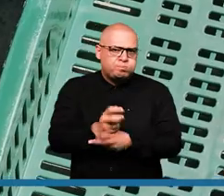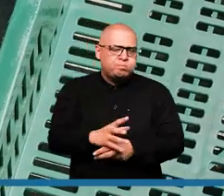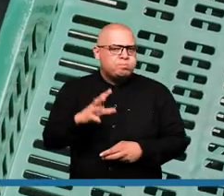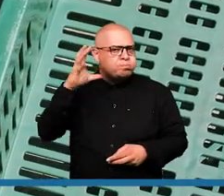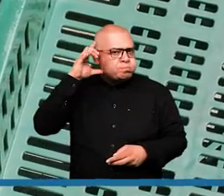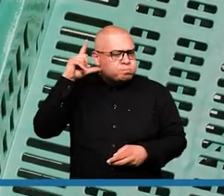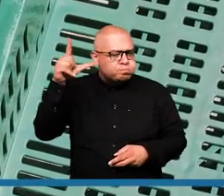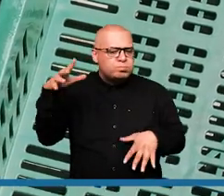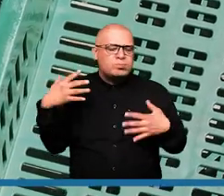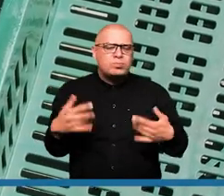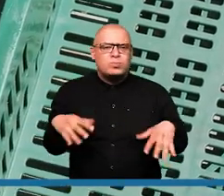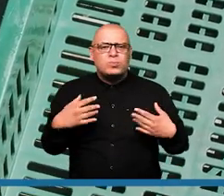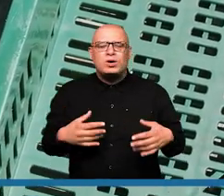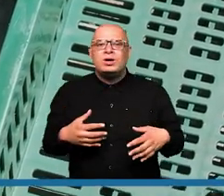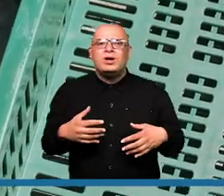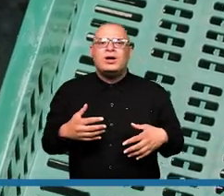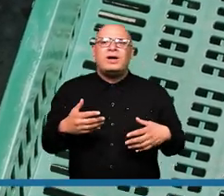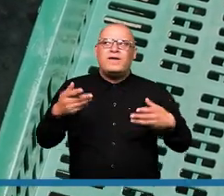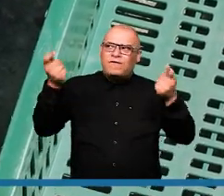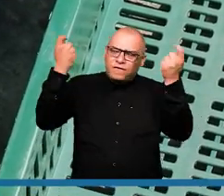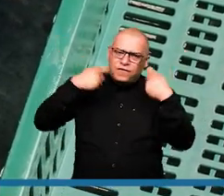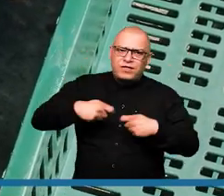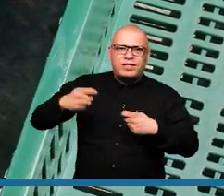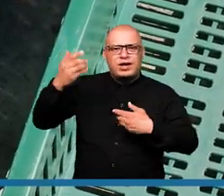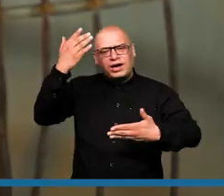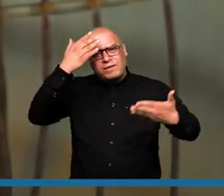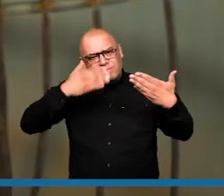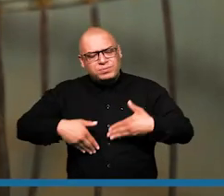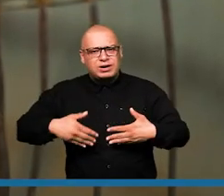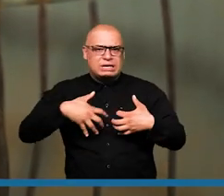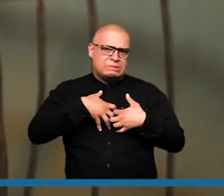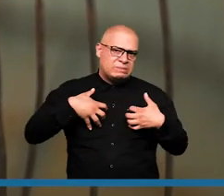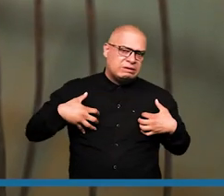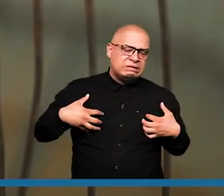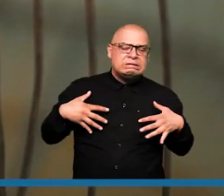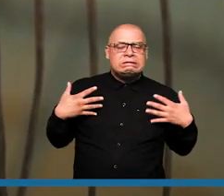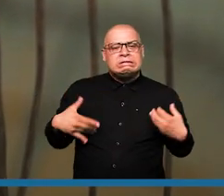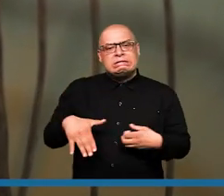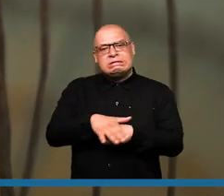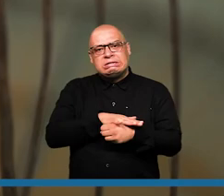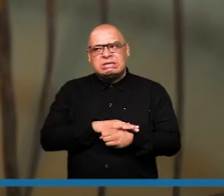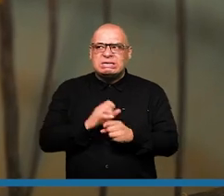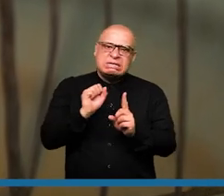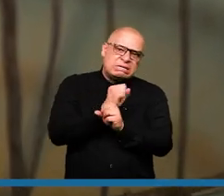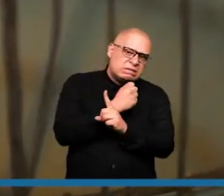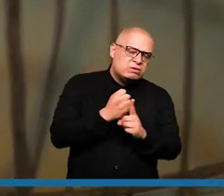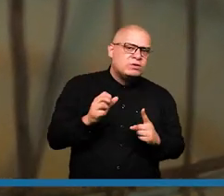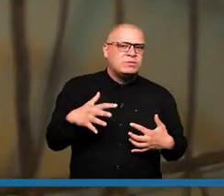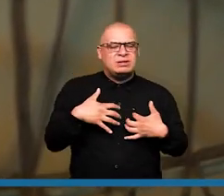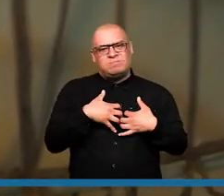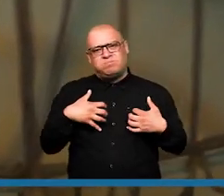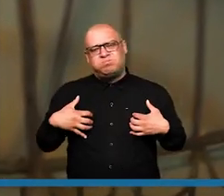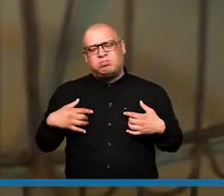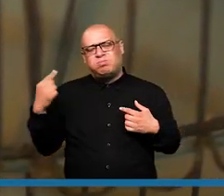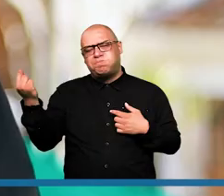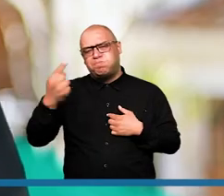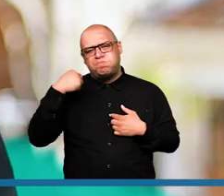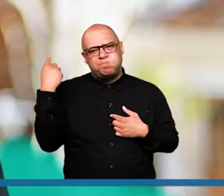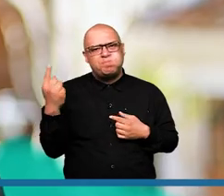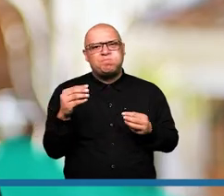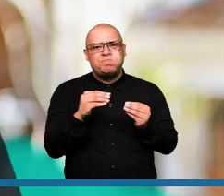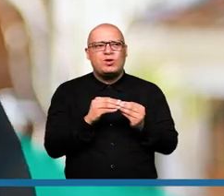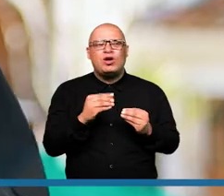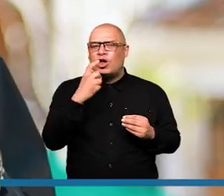es el flagelo del tráfico ilegal, de la tenencia ilegal, de todas estas situaciones de maltrato al que es sometida la fauna silvestre, los loros,